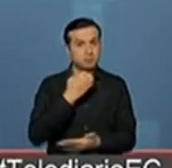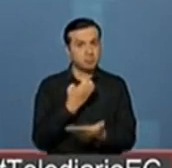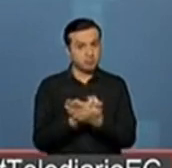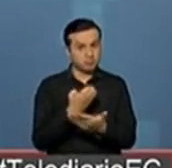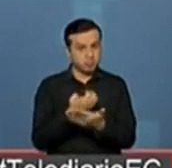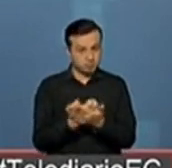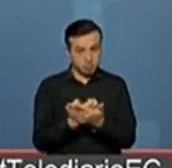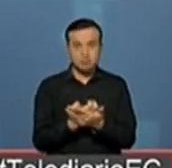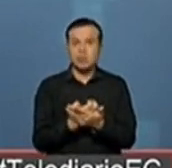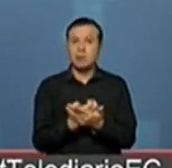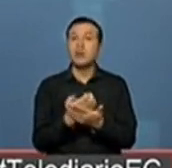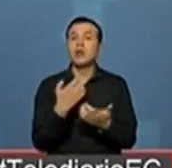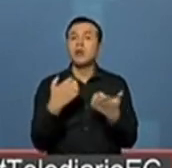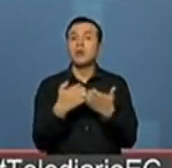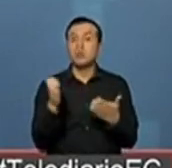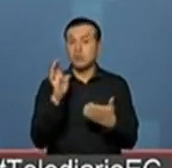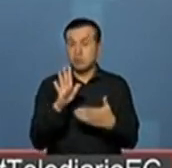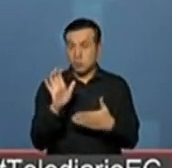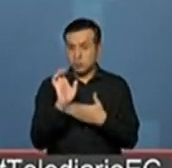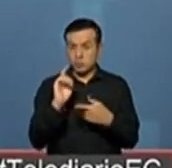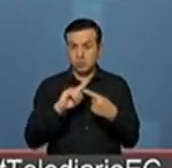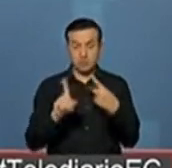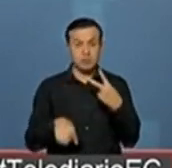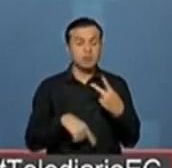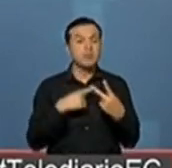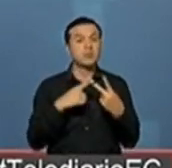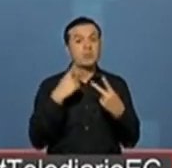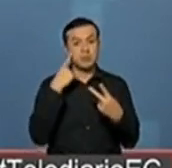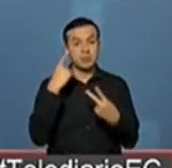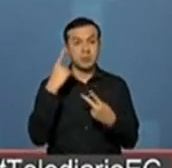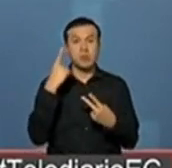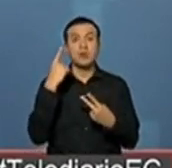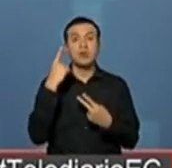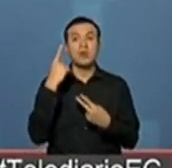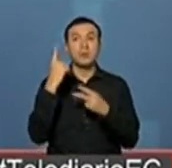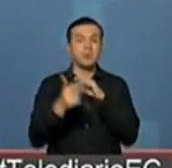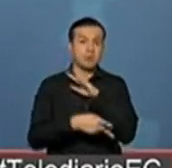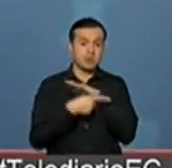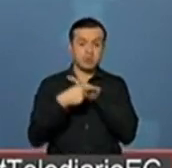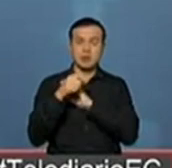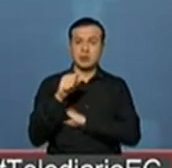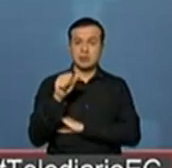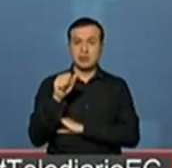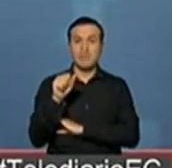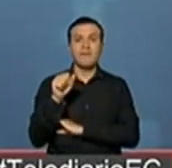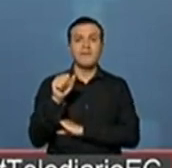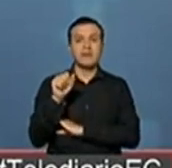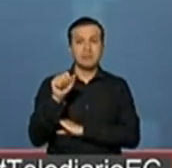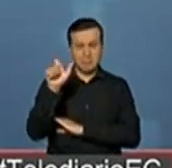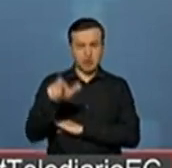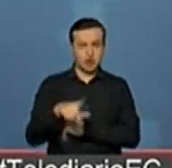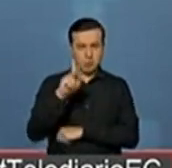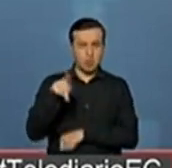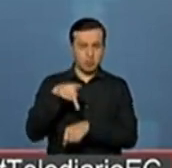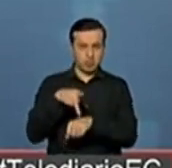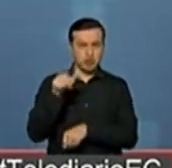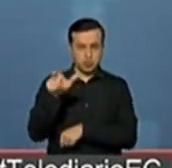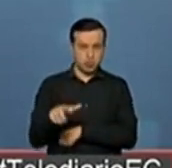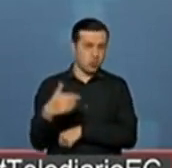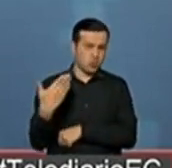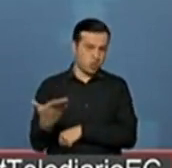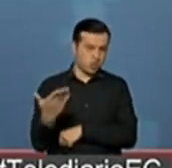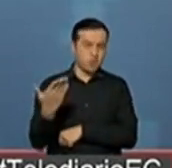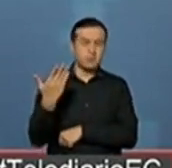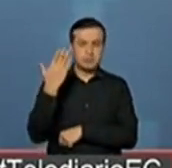permitan estabilizar la economía del país y por otro las afectaciones al sector petrolero. Fernando Santos Alvite, analista petrolero, exministro de